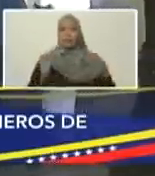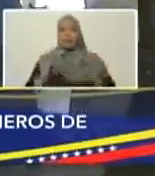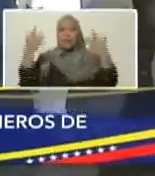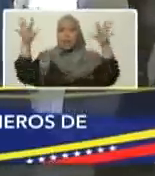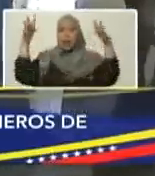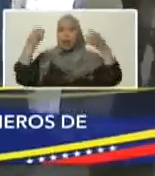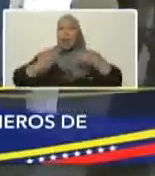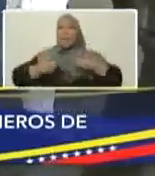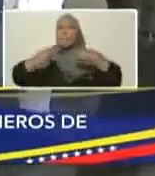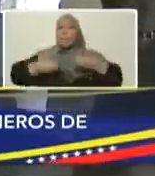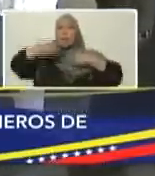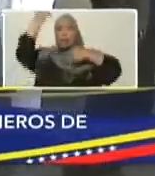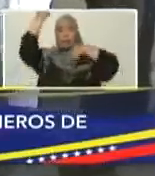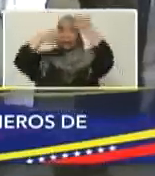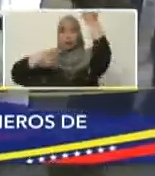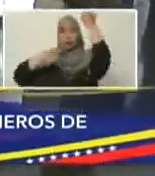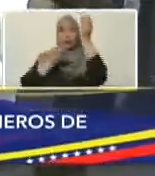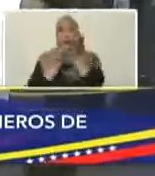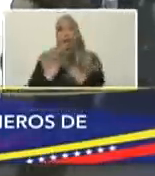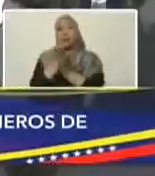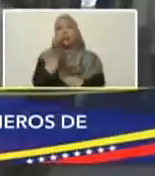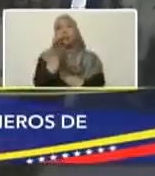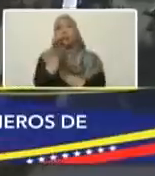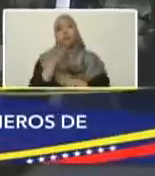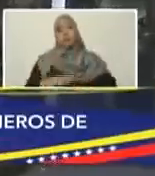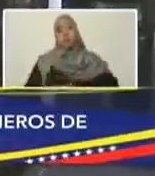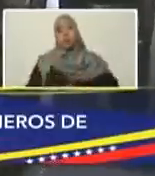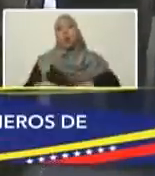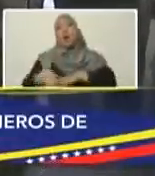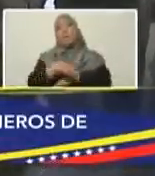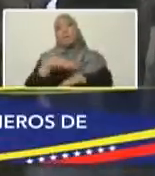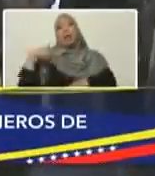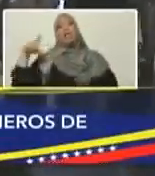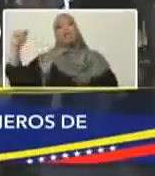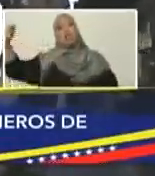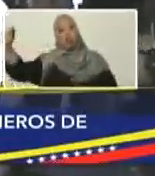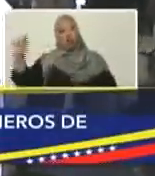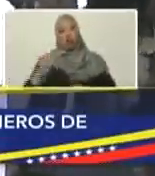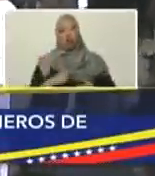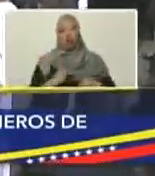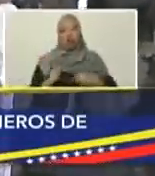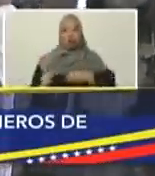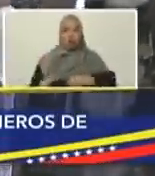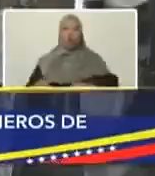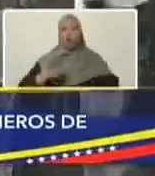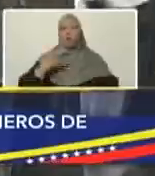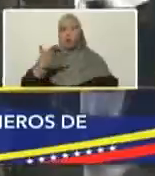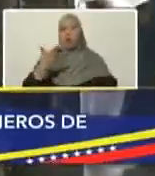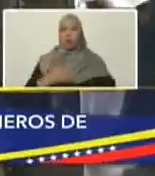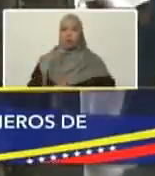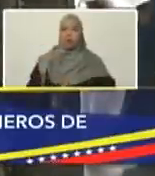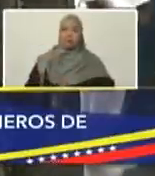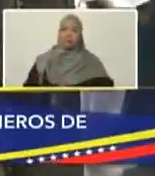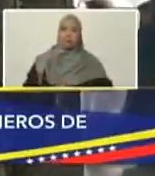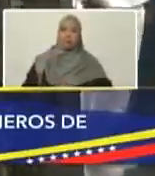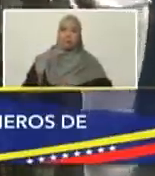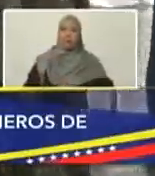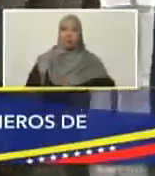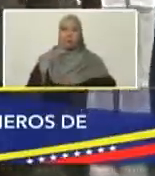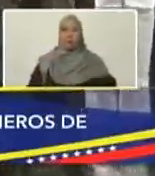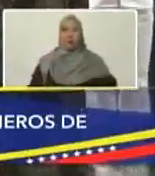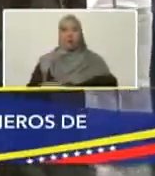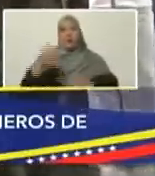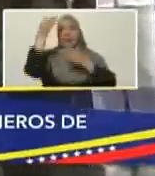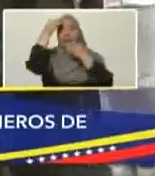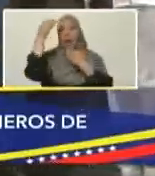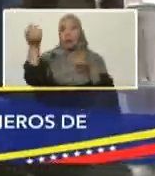¡Sale, vive! La patria sigue. Mi comandante jefe, permiso para retirarme. ¡Adelante! ¡A la D!